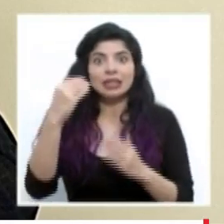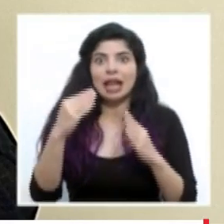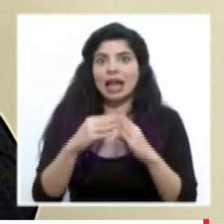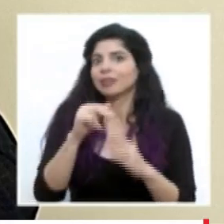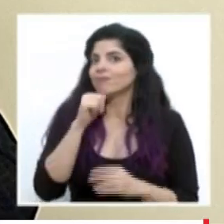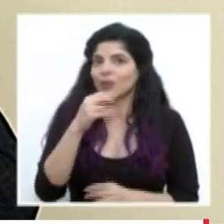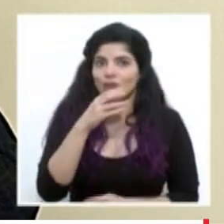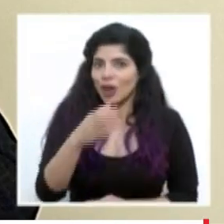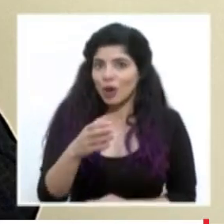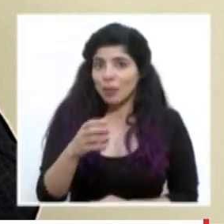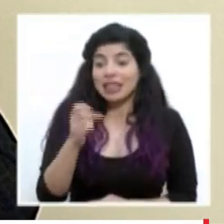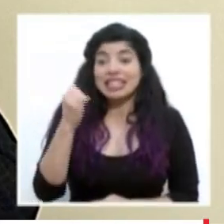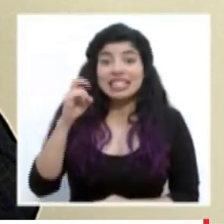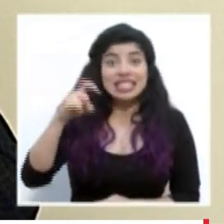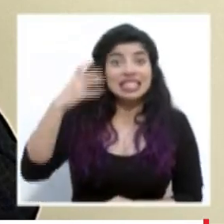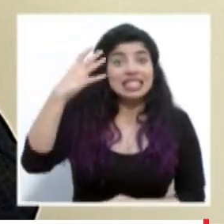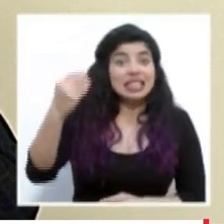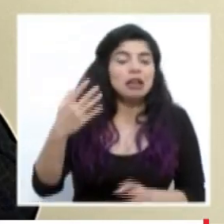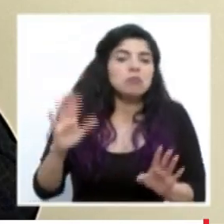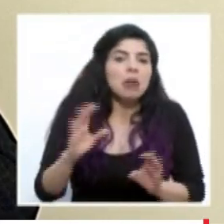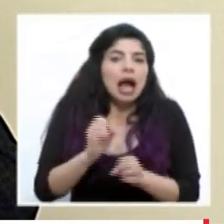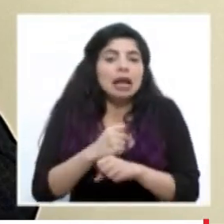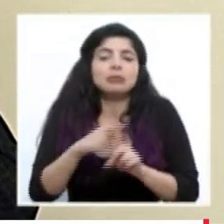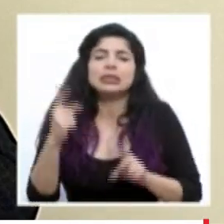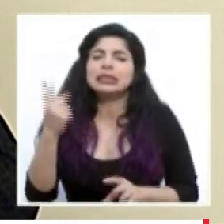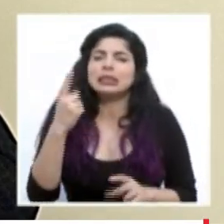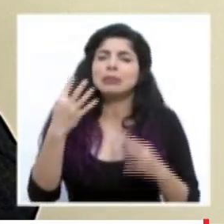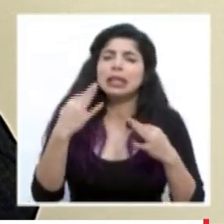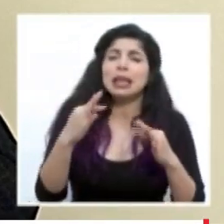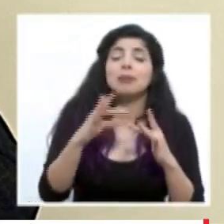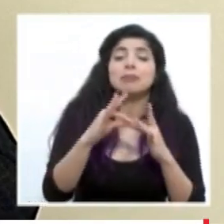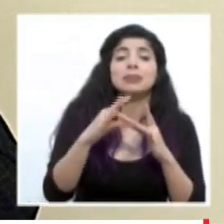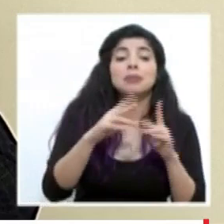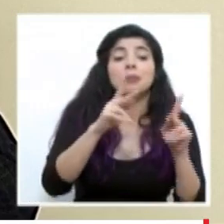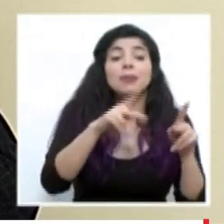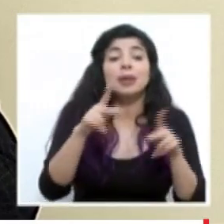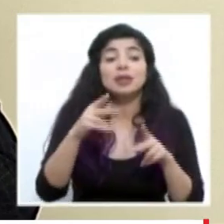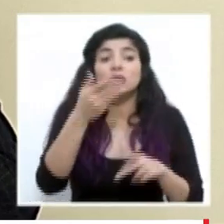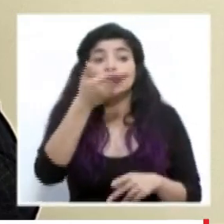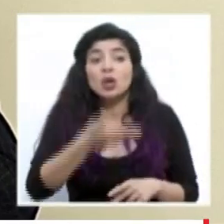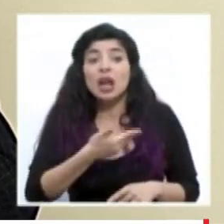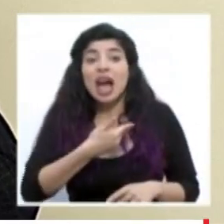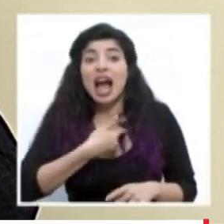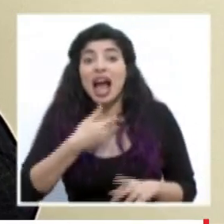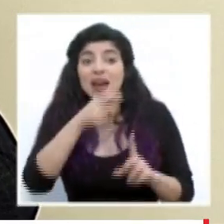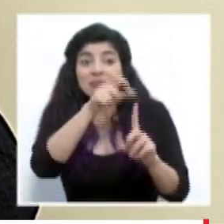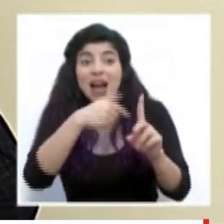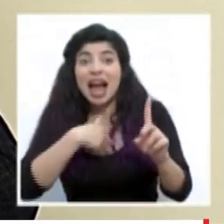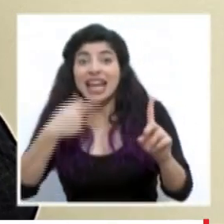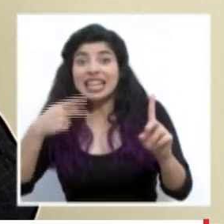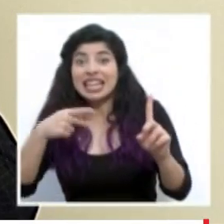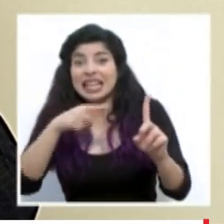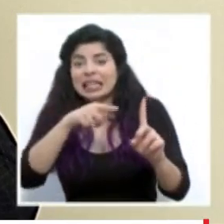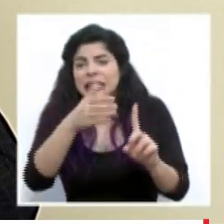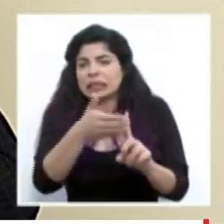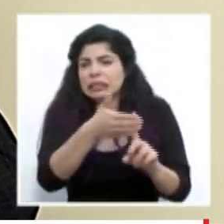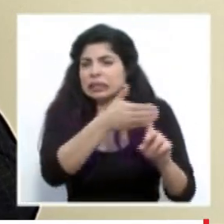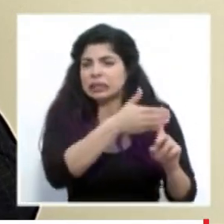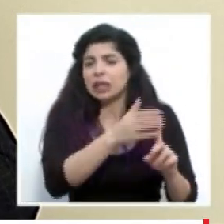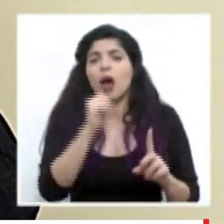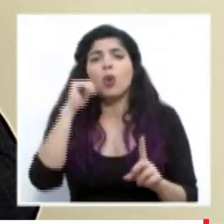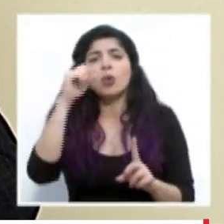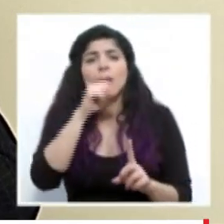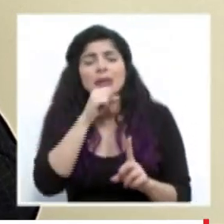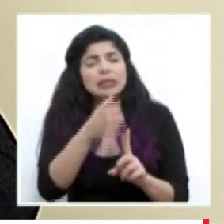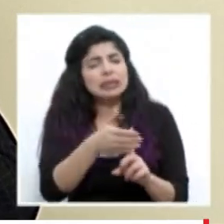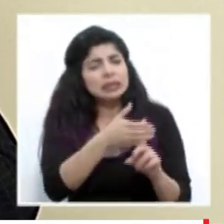lo más recomendable, si hay que hacerlo, pues se hace, pero siempre tratar, especialmente para las personas con factores de riesgo, que tienen que mantenerse aún más, la protección a los adultos mayores,